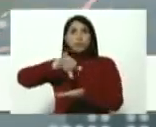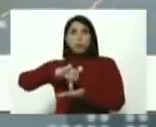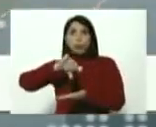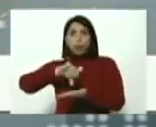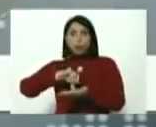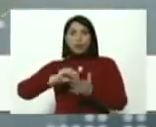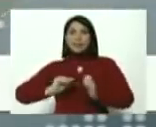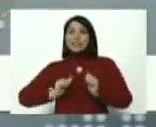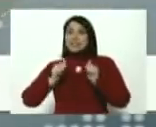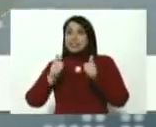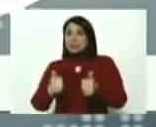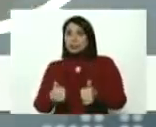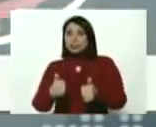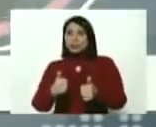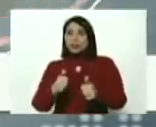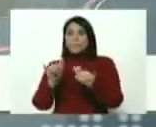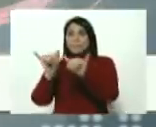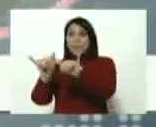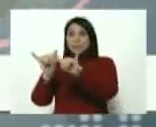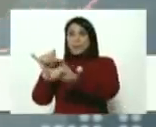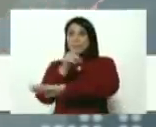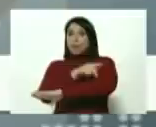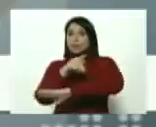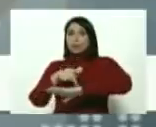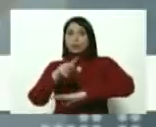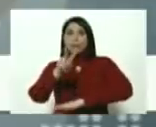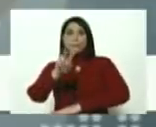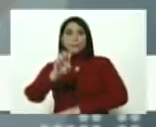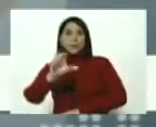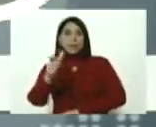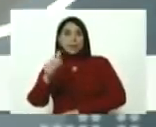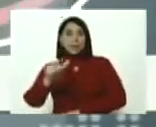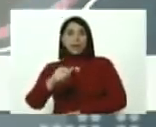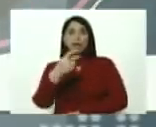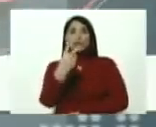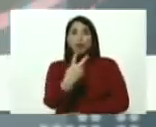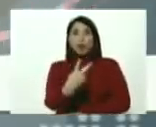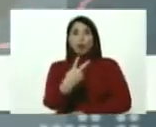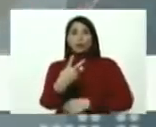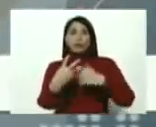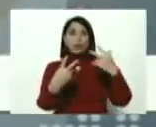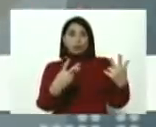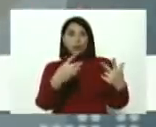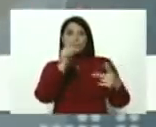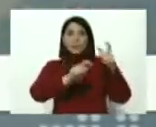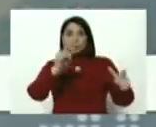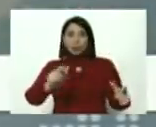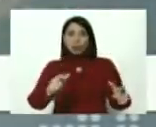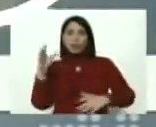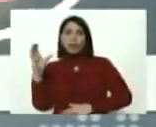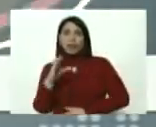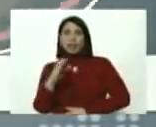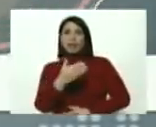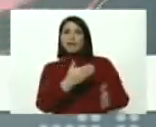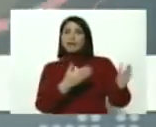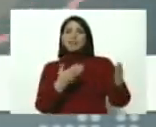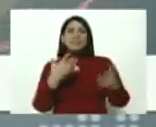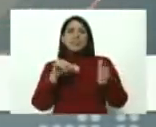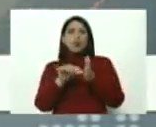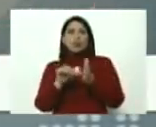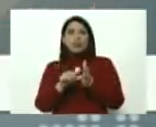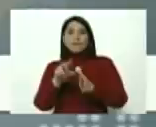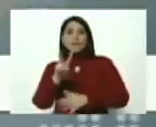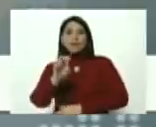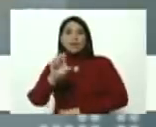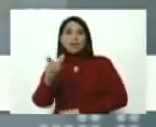inicios en la parroquia La Vega. Dos de los tres casos del Distrito Capital provienen de La Vega.